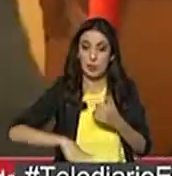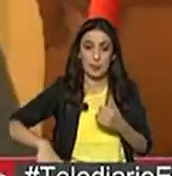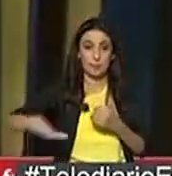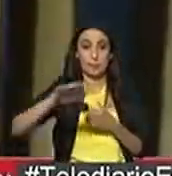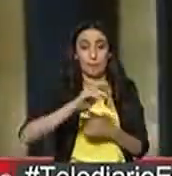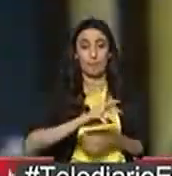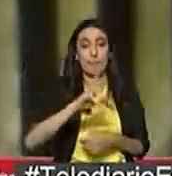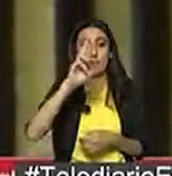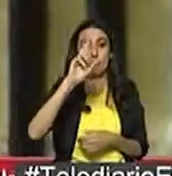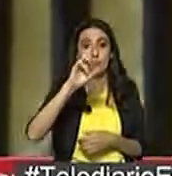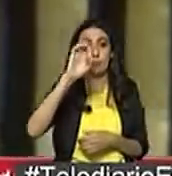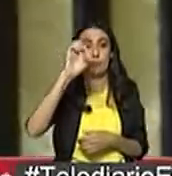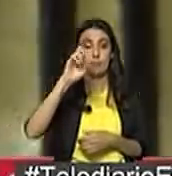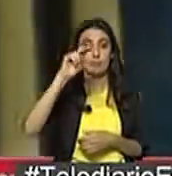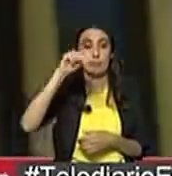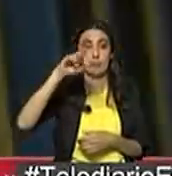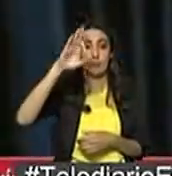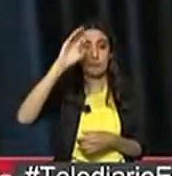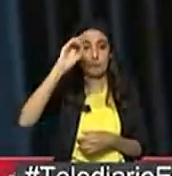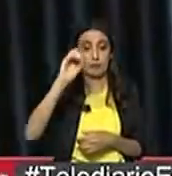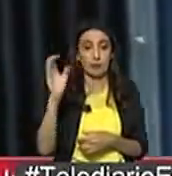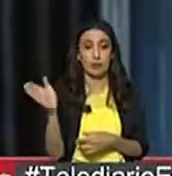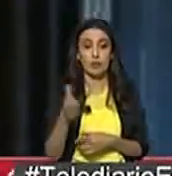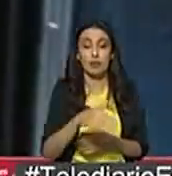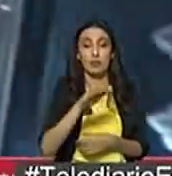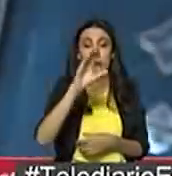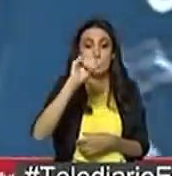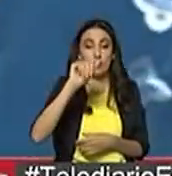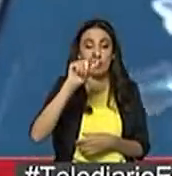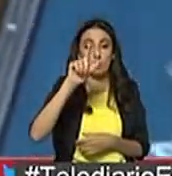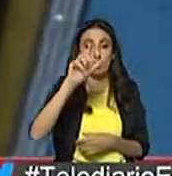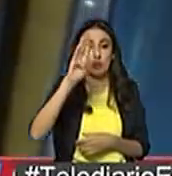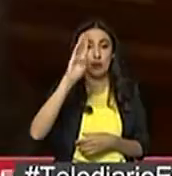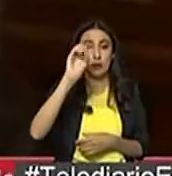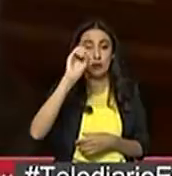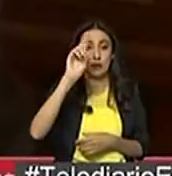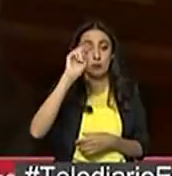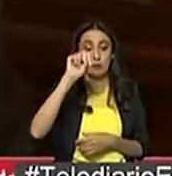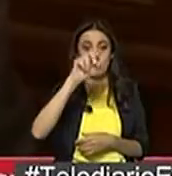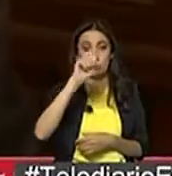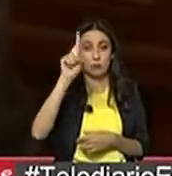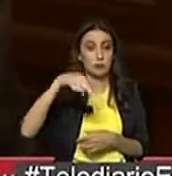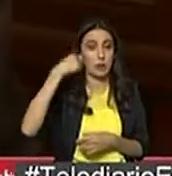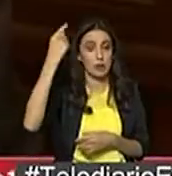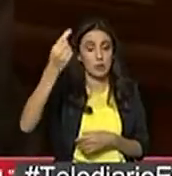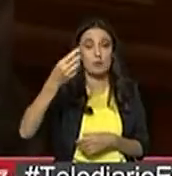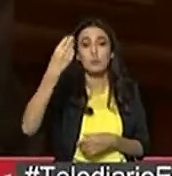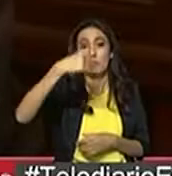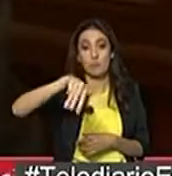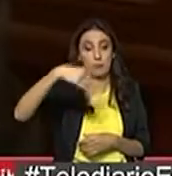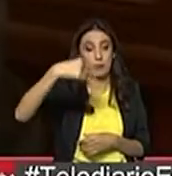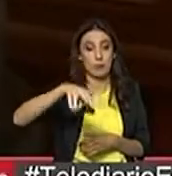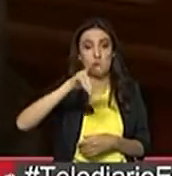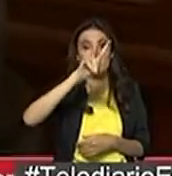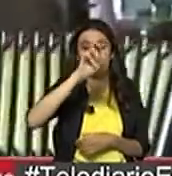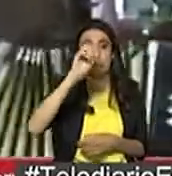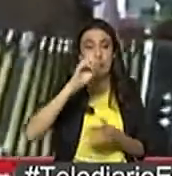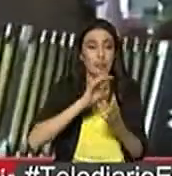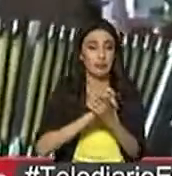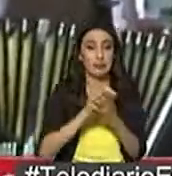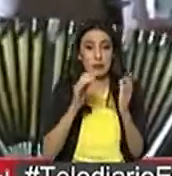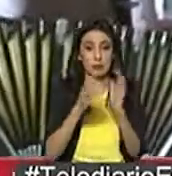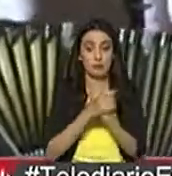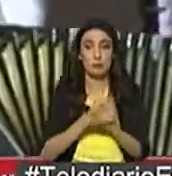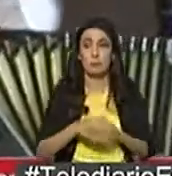Albornoz. Esta noche es una noche tan especial de tango y bandoneón, el próximo miércoles 20 de noviembre en el Teatro Carlos Cueva